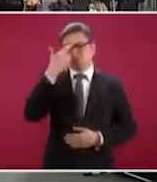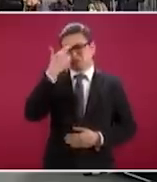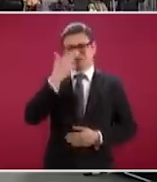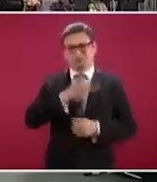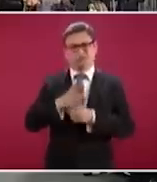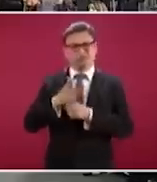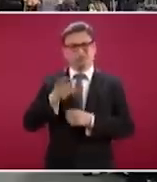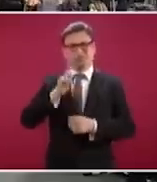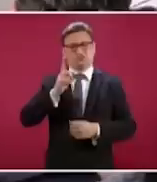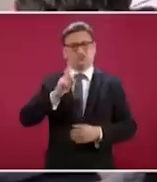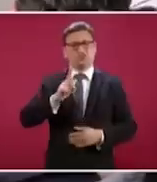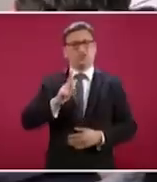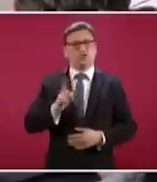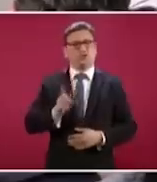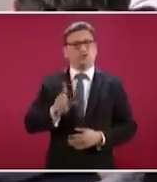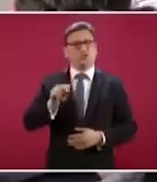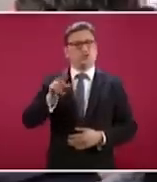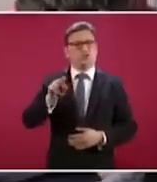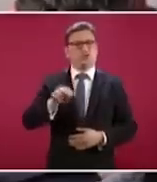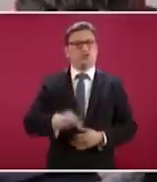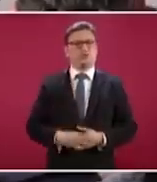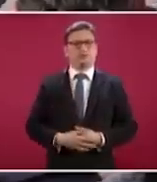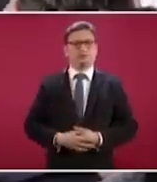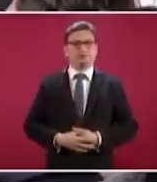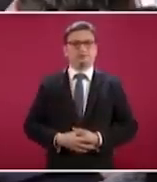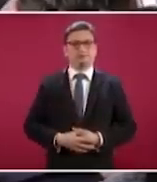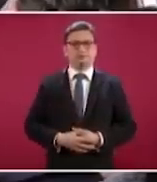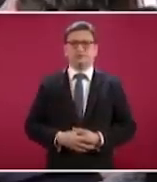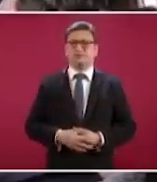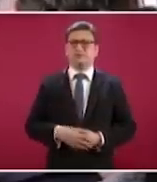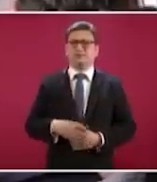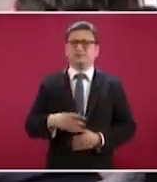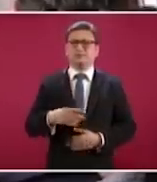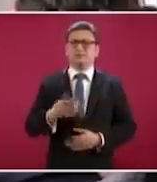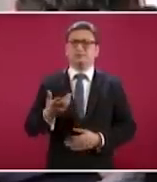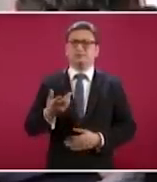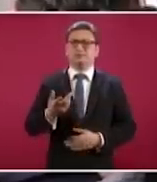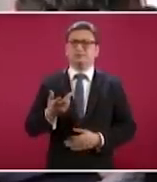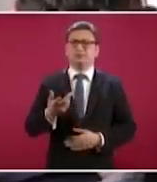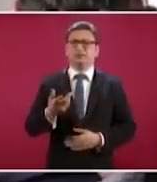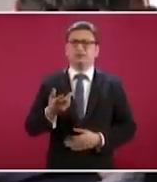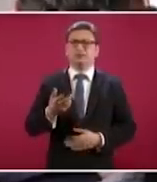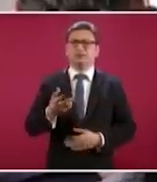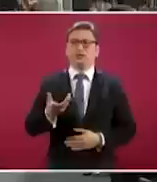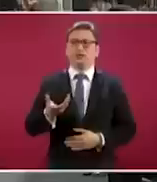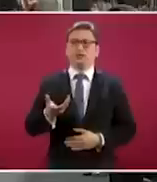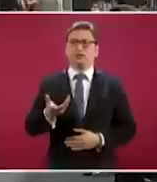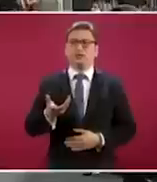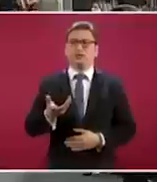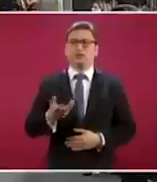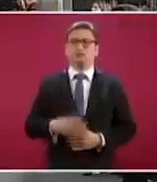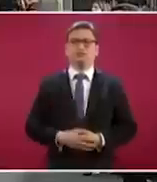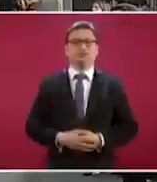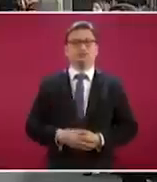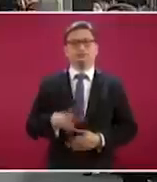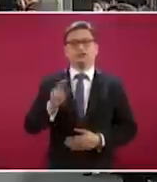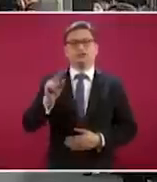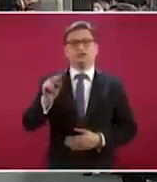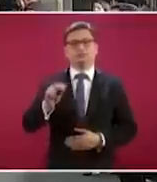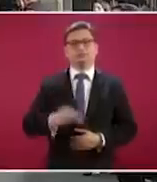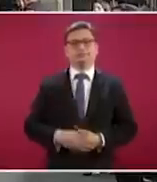grabado. No. No las graban. No. ¿Por protocolo no se graban? ¿Mande? ¿Por protocolo no se graban esas conversaciones,